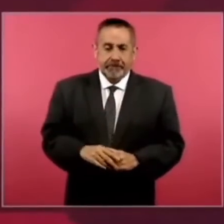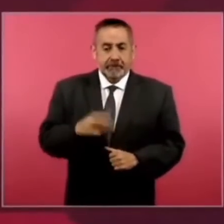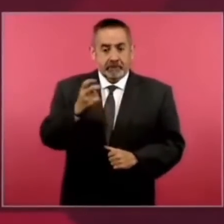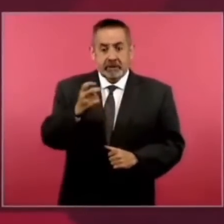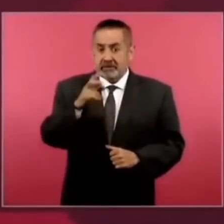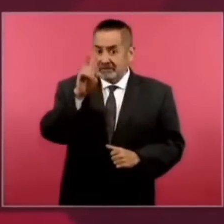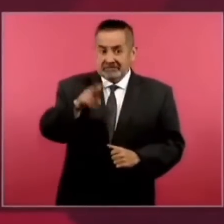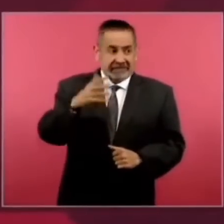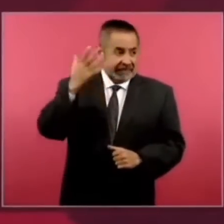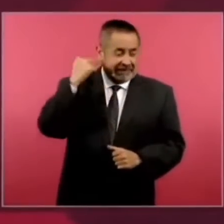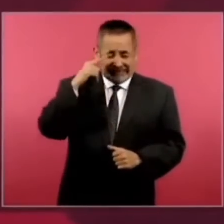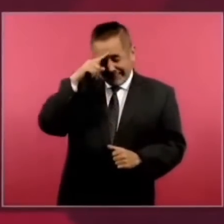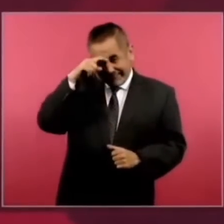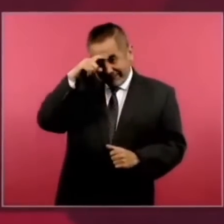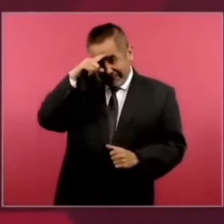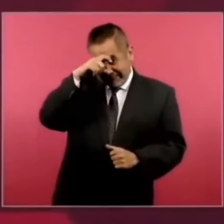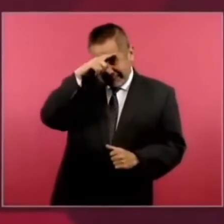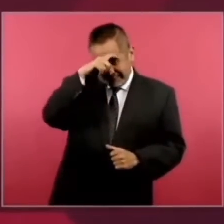Pero era muy difícil.